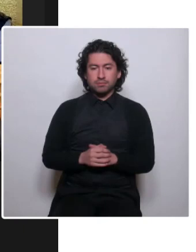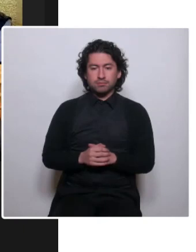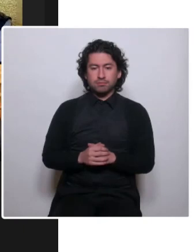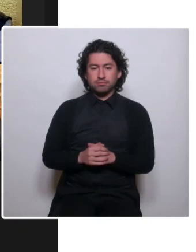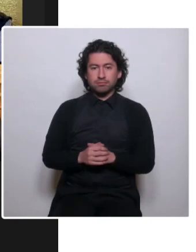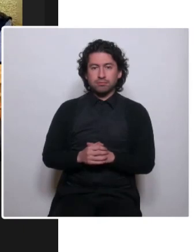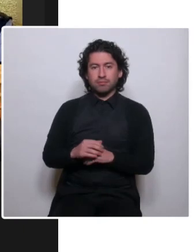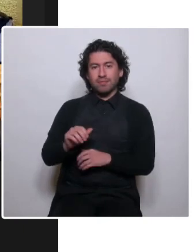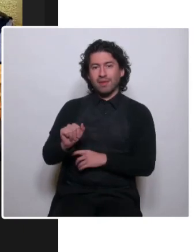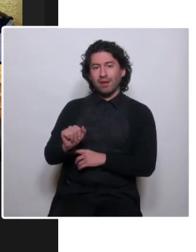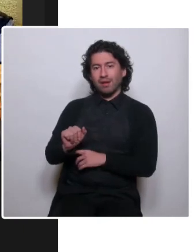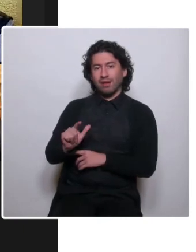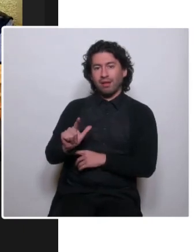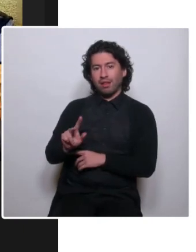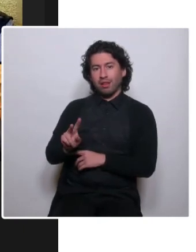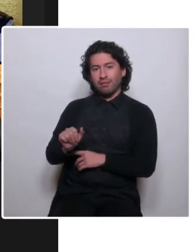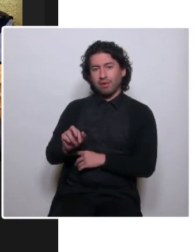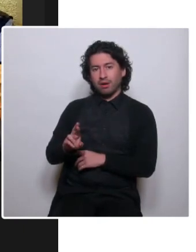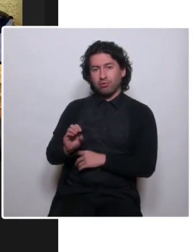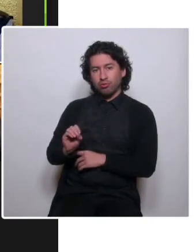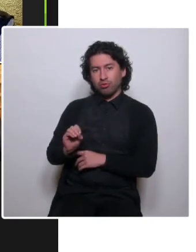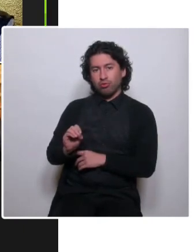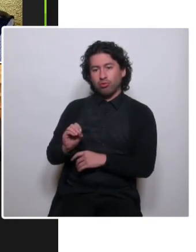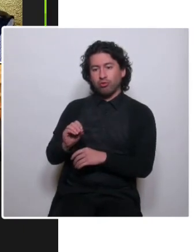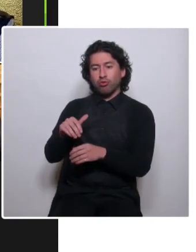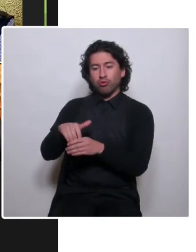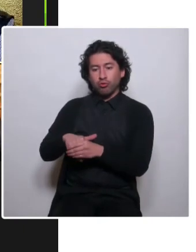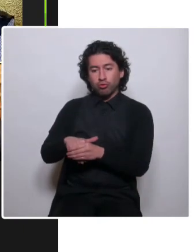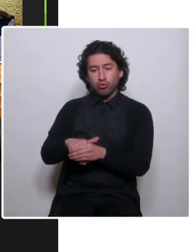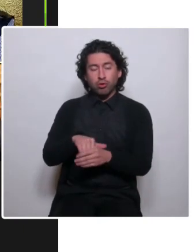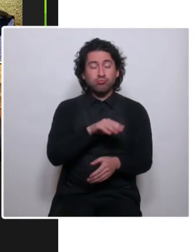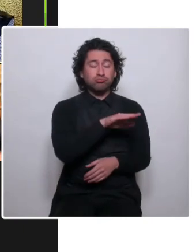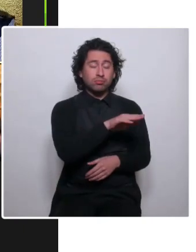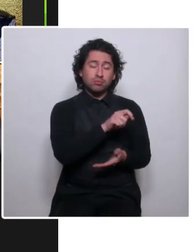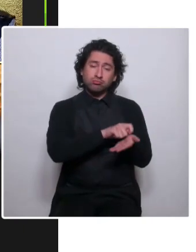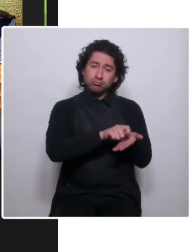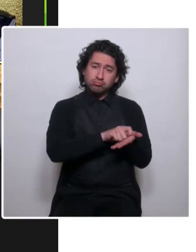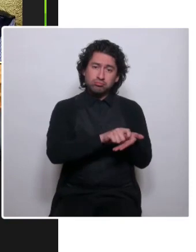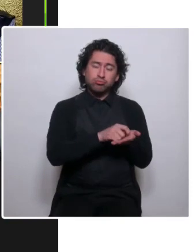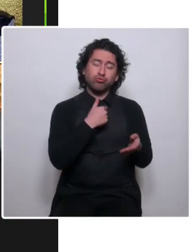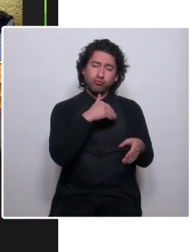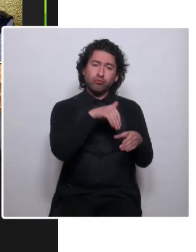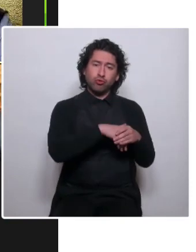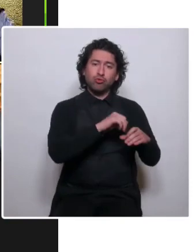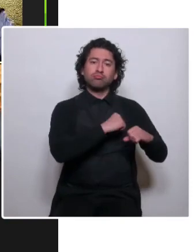Convencional Álvaro Jofré, ¿cómo vota? Señor secretario, mi voto es en contra.